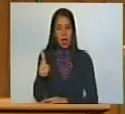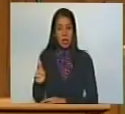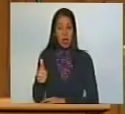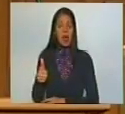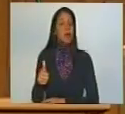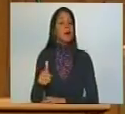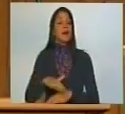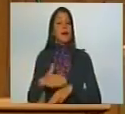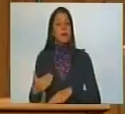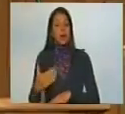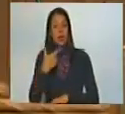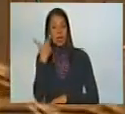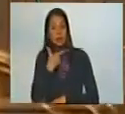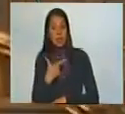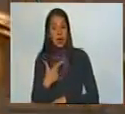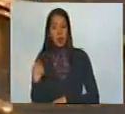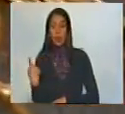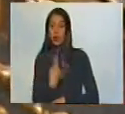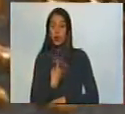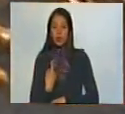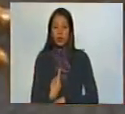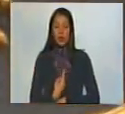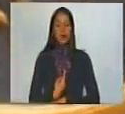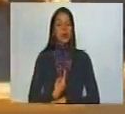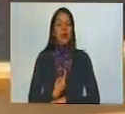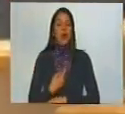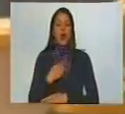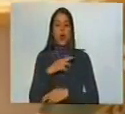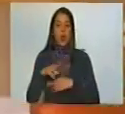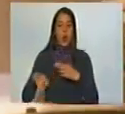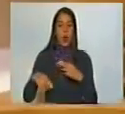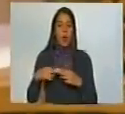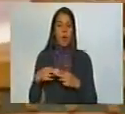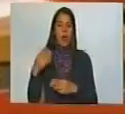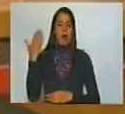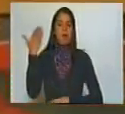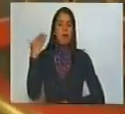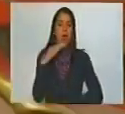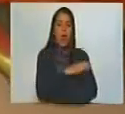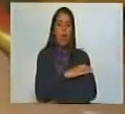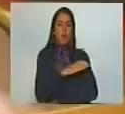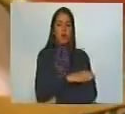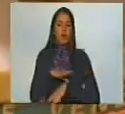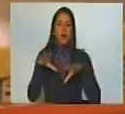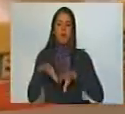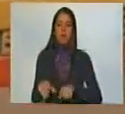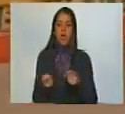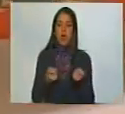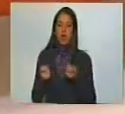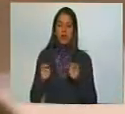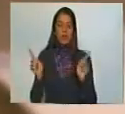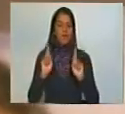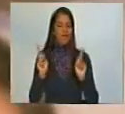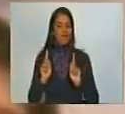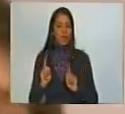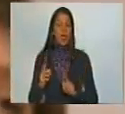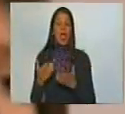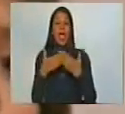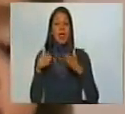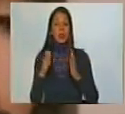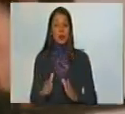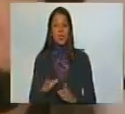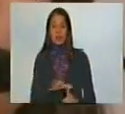Porque de algo estamos seguros y es que no vamos a volver a la época en la Cuarta República, donde los estudiantes eran